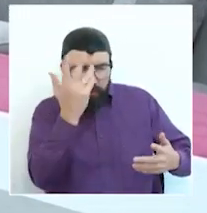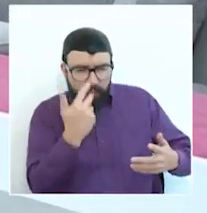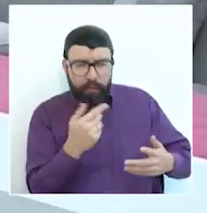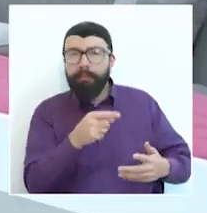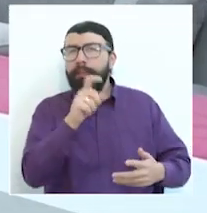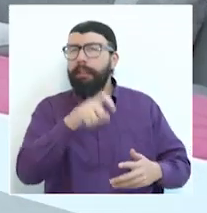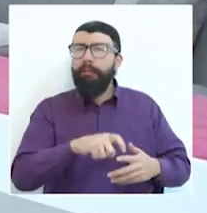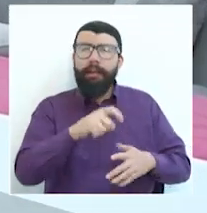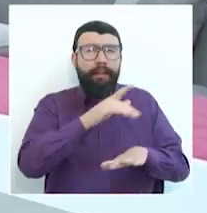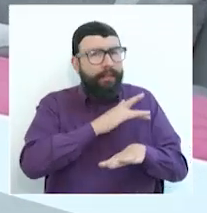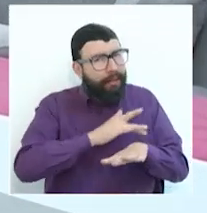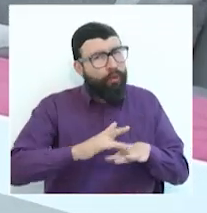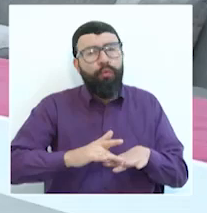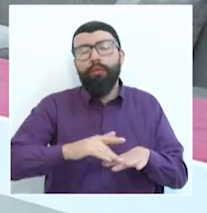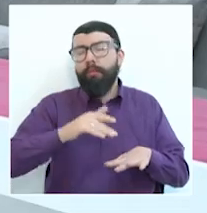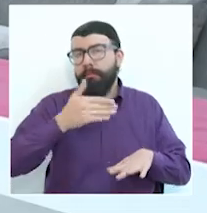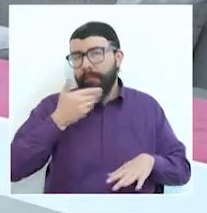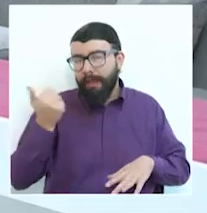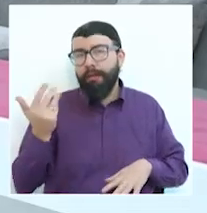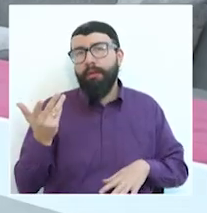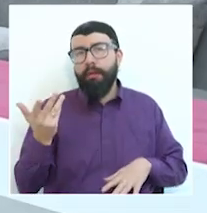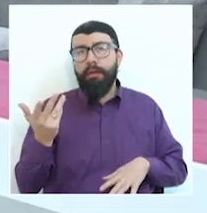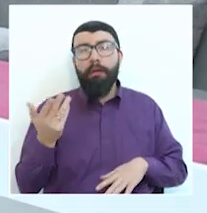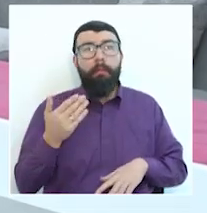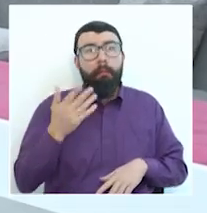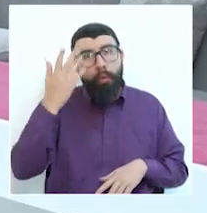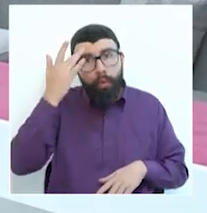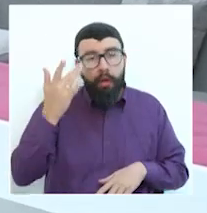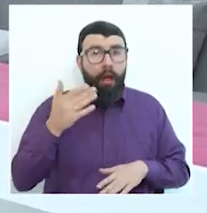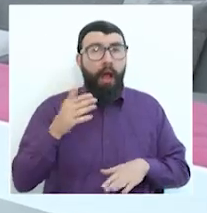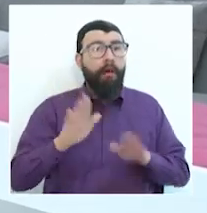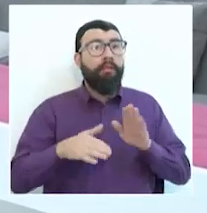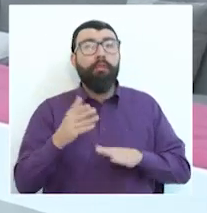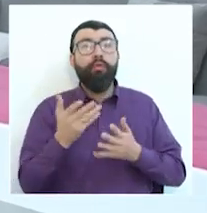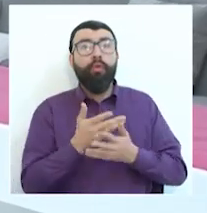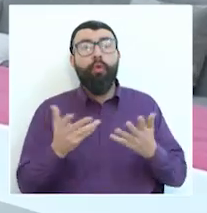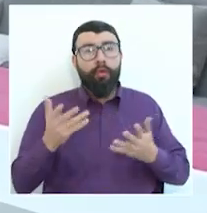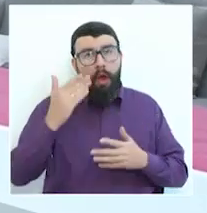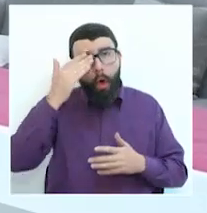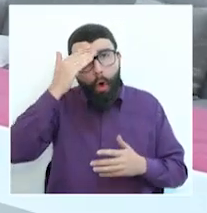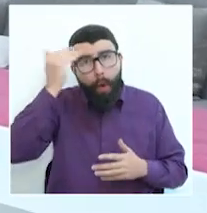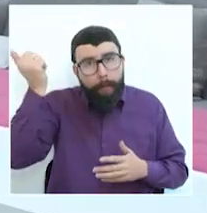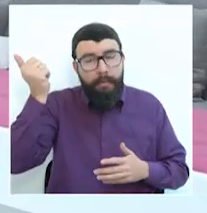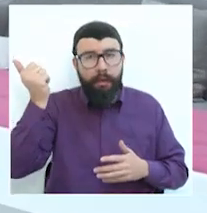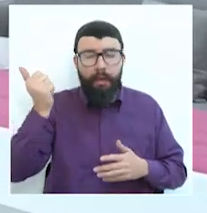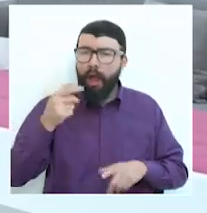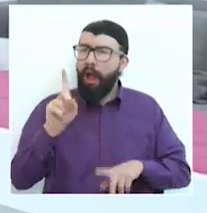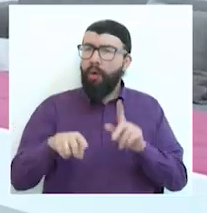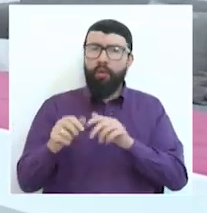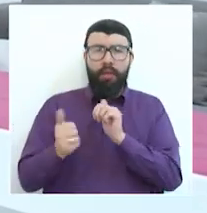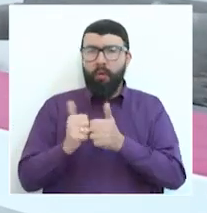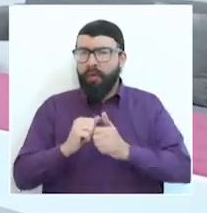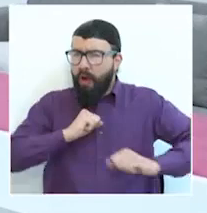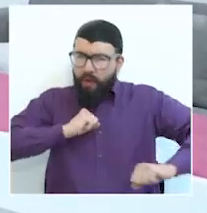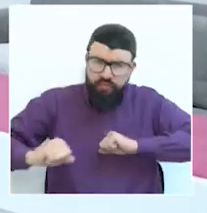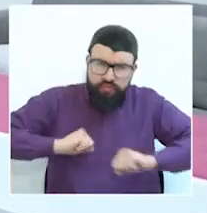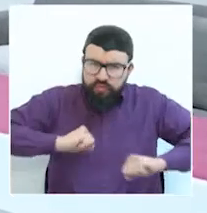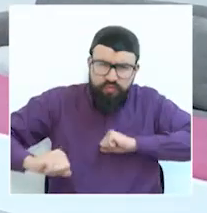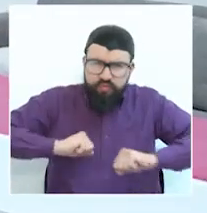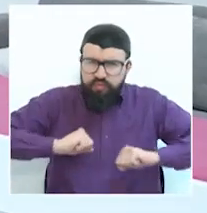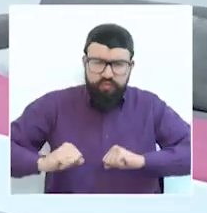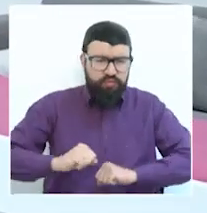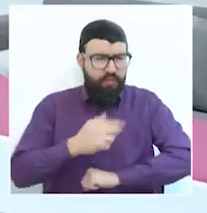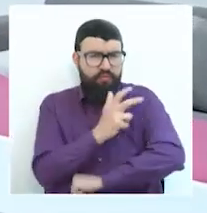¿sí? ¿Por qué? Y es que hay cosas que se nos olvidan. Y porque a veces los deportistas no tienen un buen rendimiento